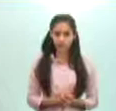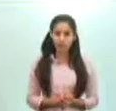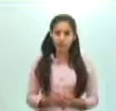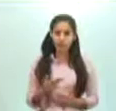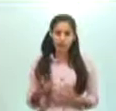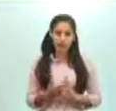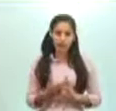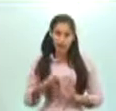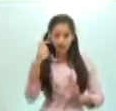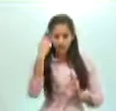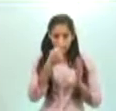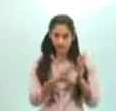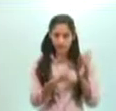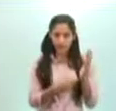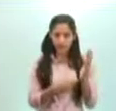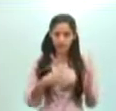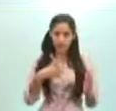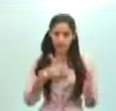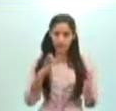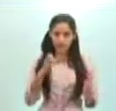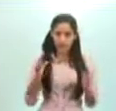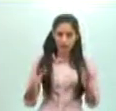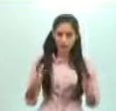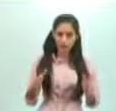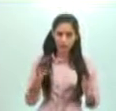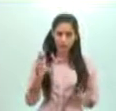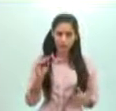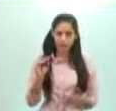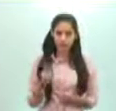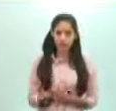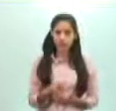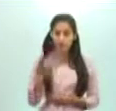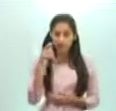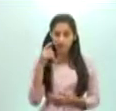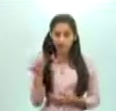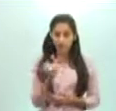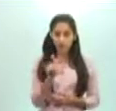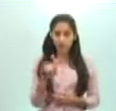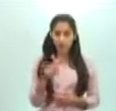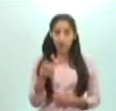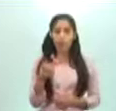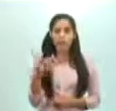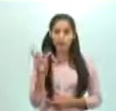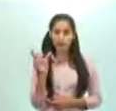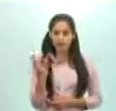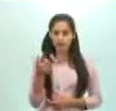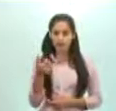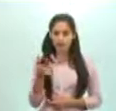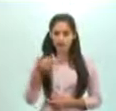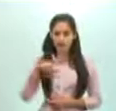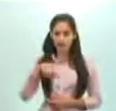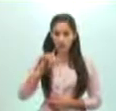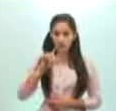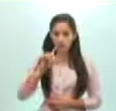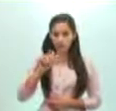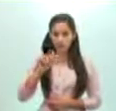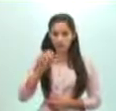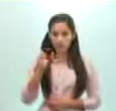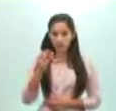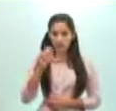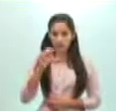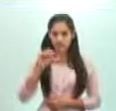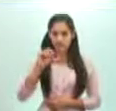las características que tuvo esta época. Fíjense también en que la palabra agitación se ajusta a una